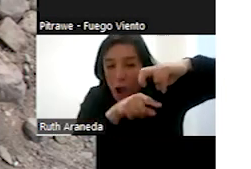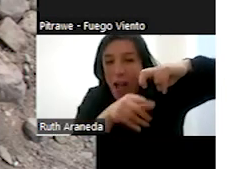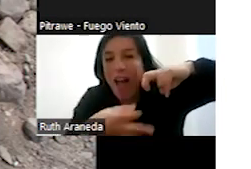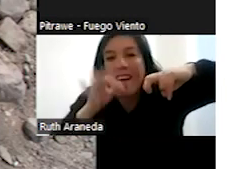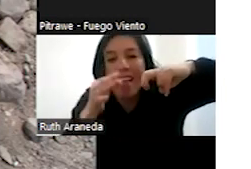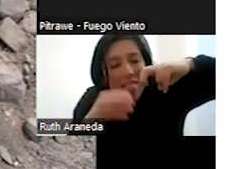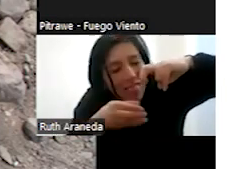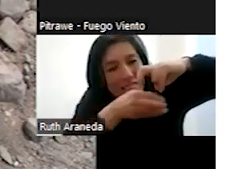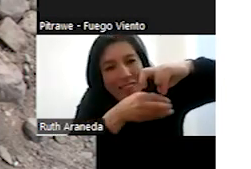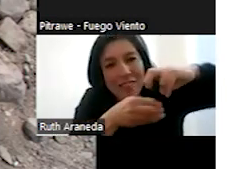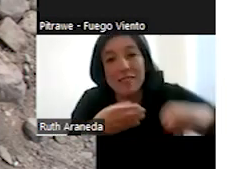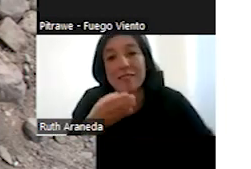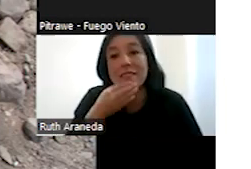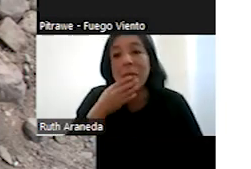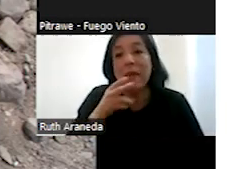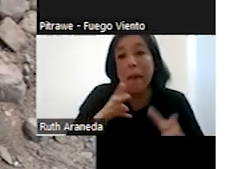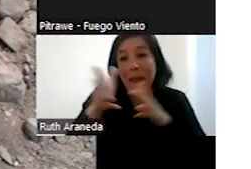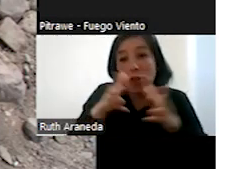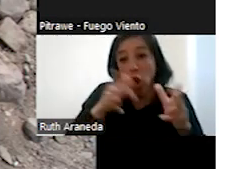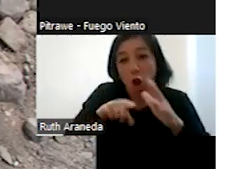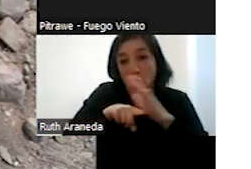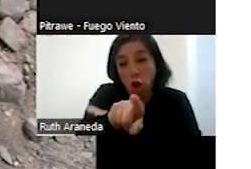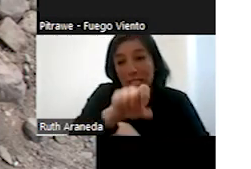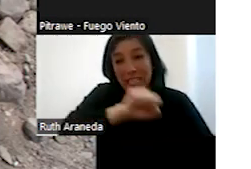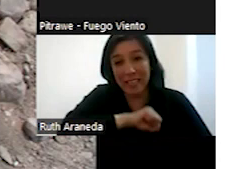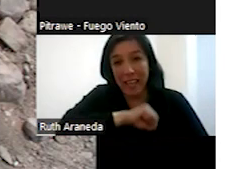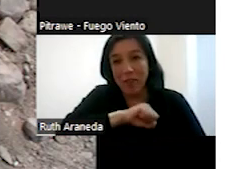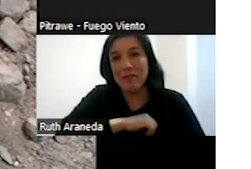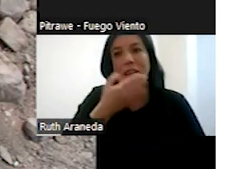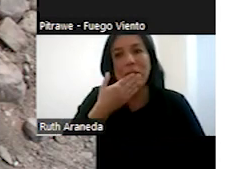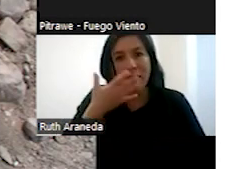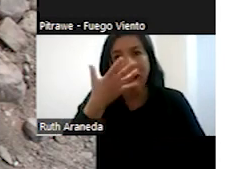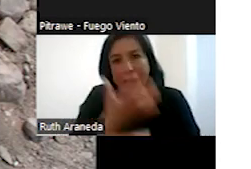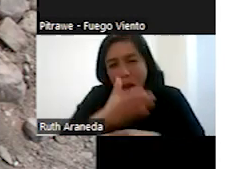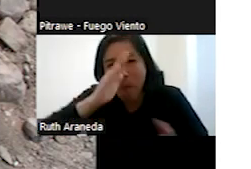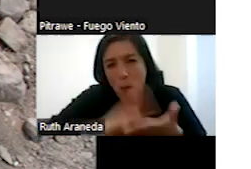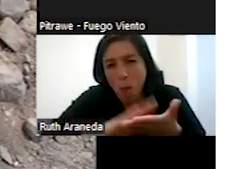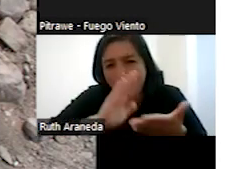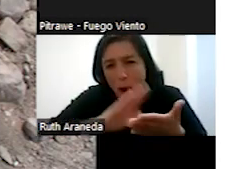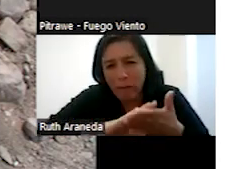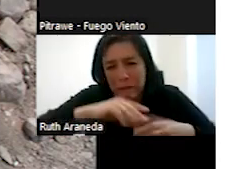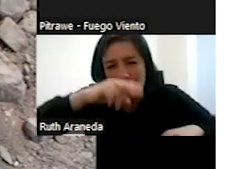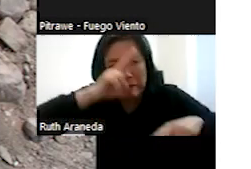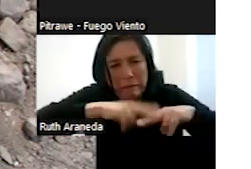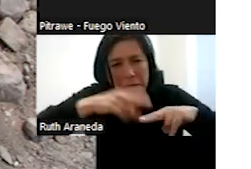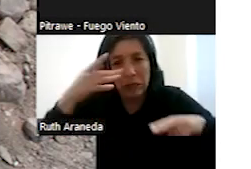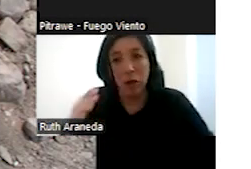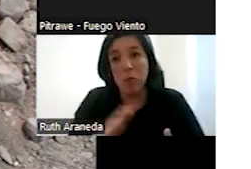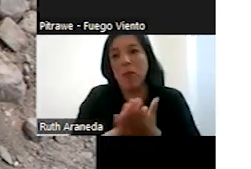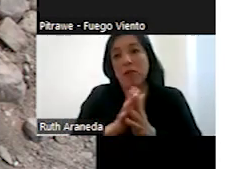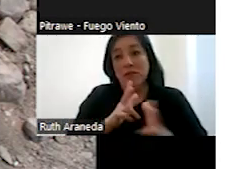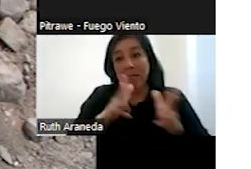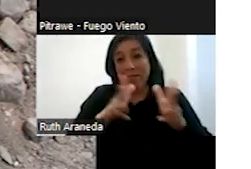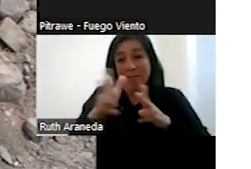El Metro de Santiago ha permitido descubrir una cantidad increíble de sitios arqueológicos. Cada vez que se hace una tremenda excavación, imagínense, el metro que atraviesa Santiago para todos